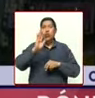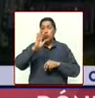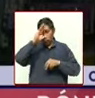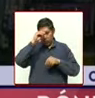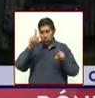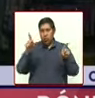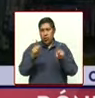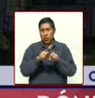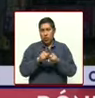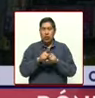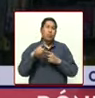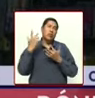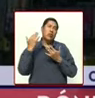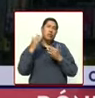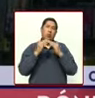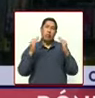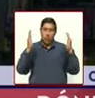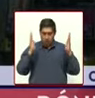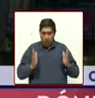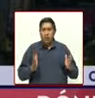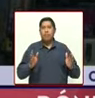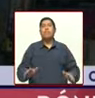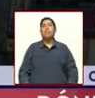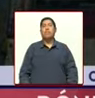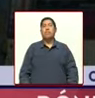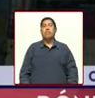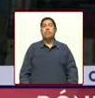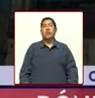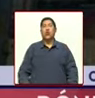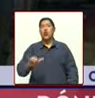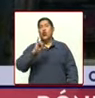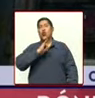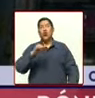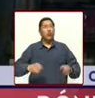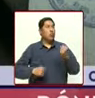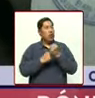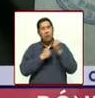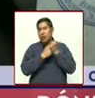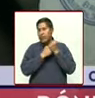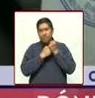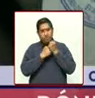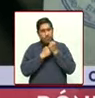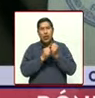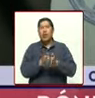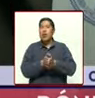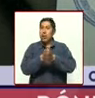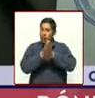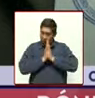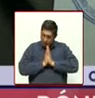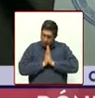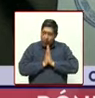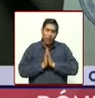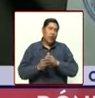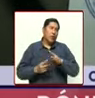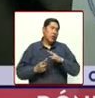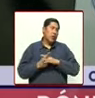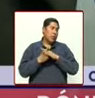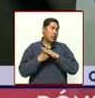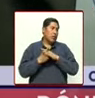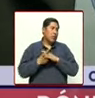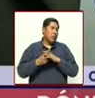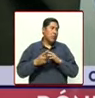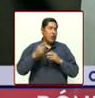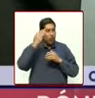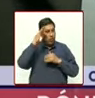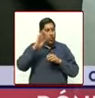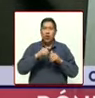también te están esperando en la casa. Te voy a apoyar en cualquier cosa, hijo. Yo solo te pido que estés, que aparezcas. No